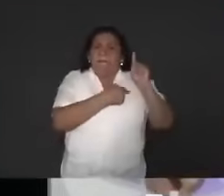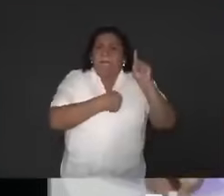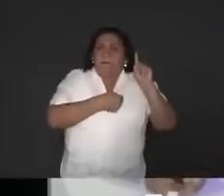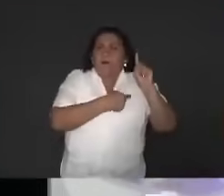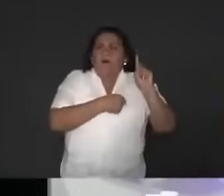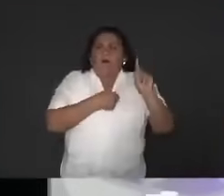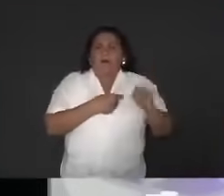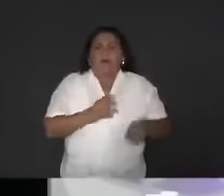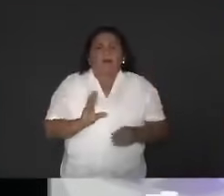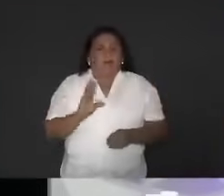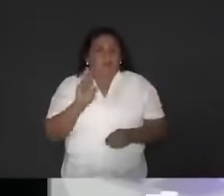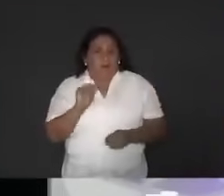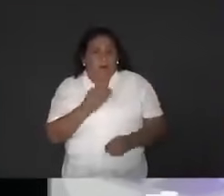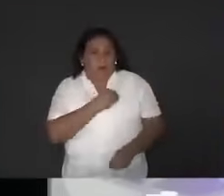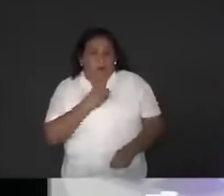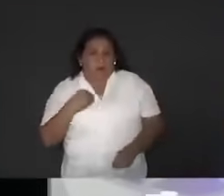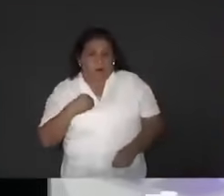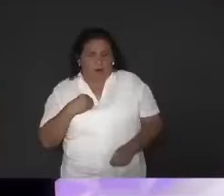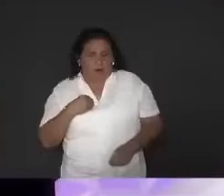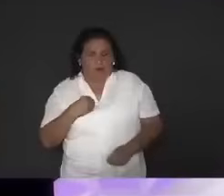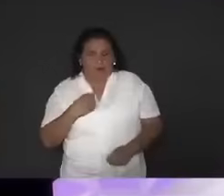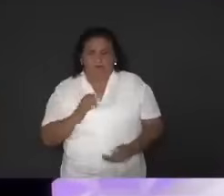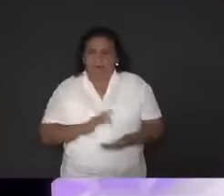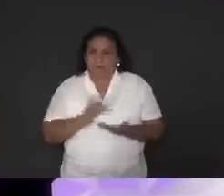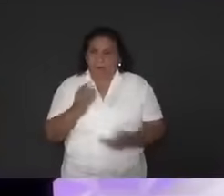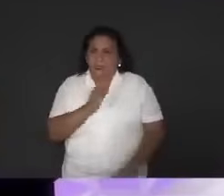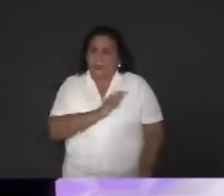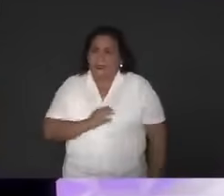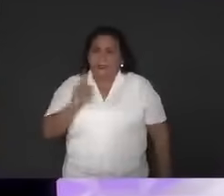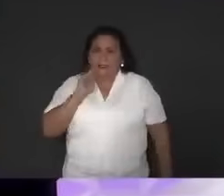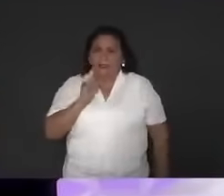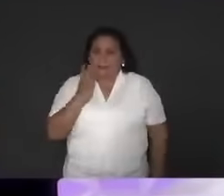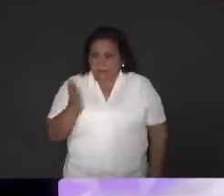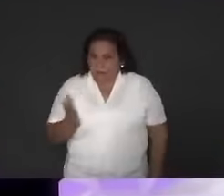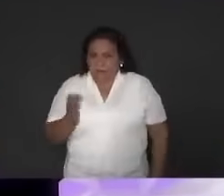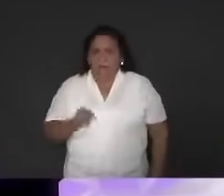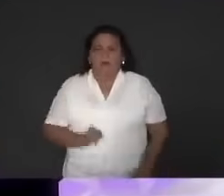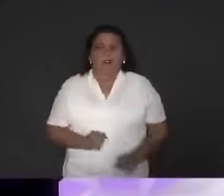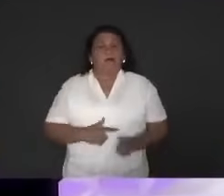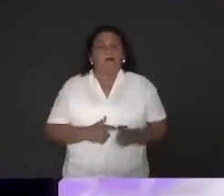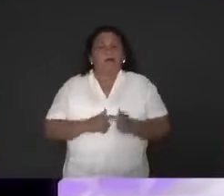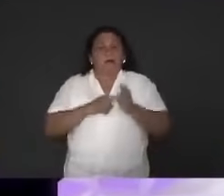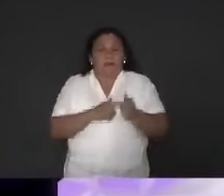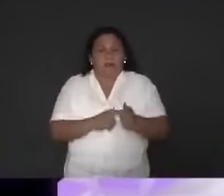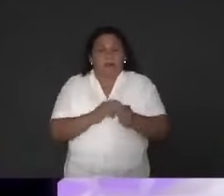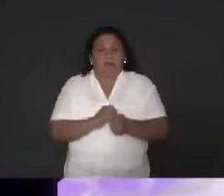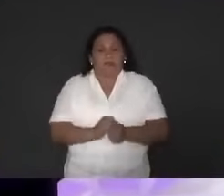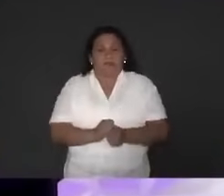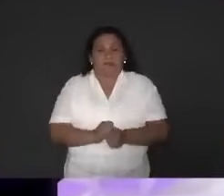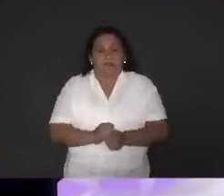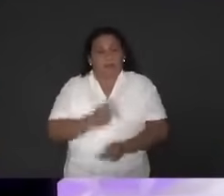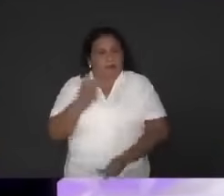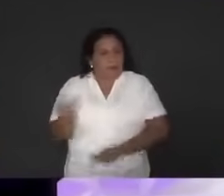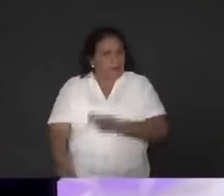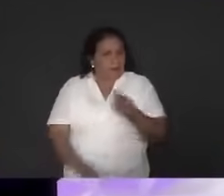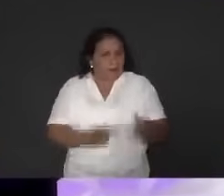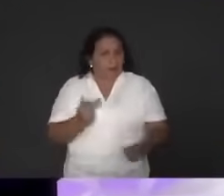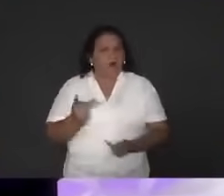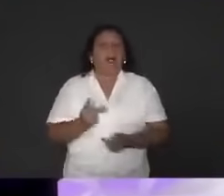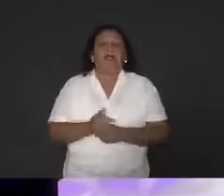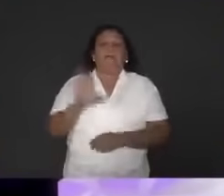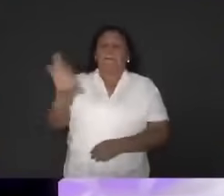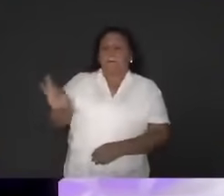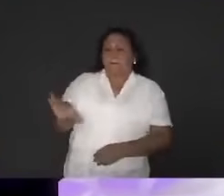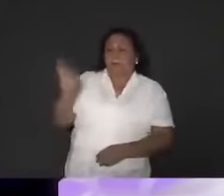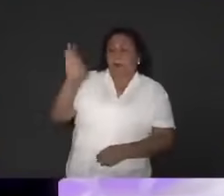prometen y no te cumplen. Gracias, candidata. Sin más, continuamos con la siguiente pregunta. Como les comentaba, fue